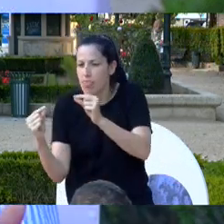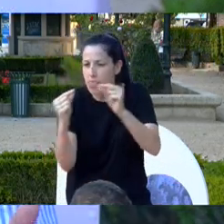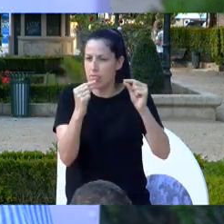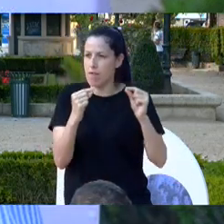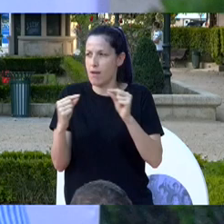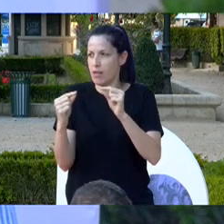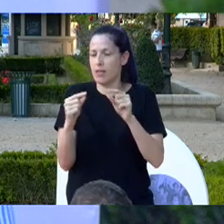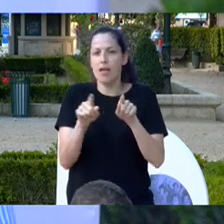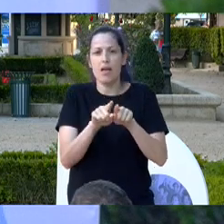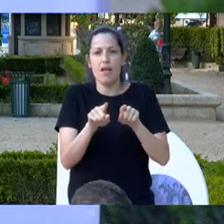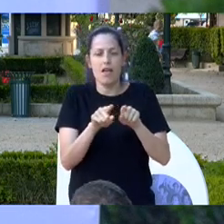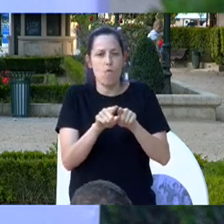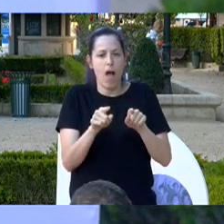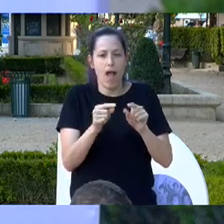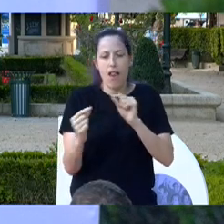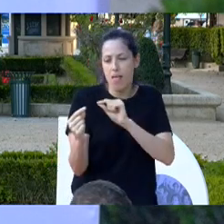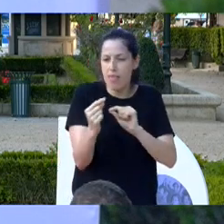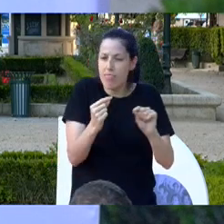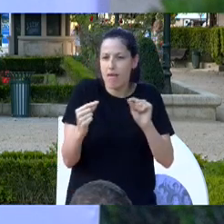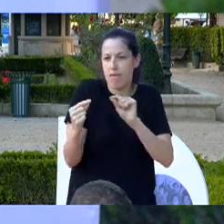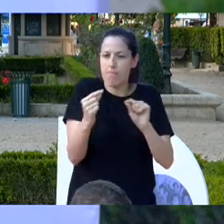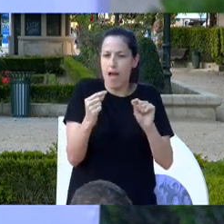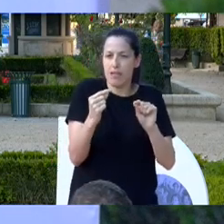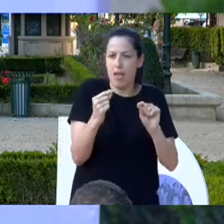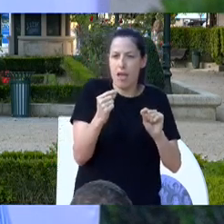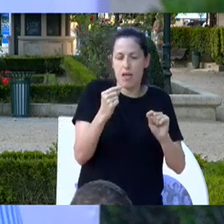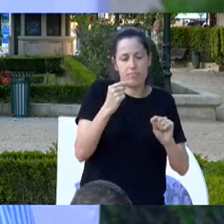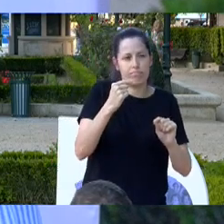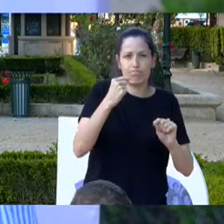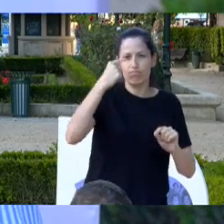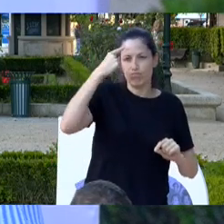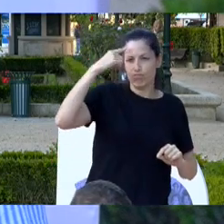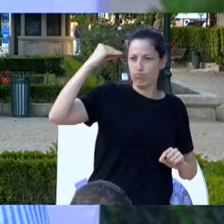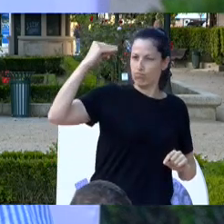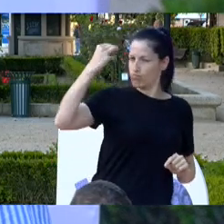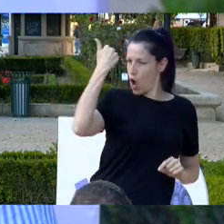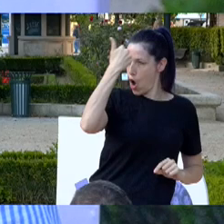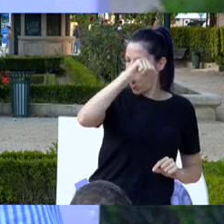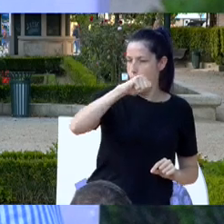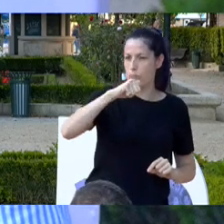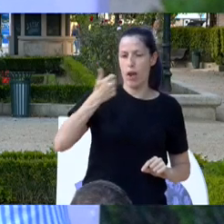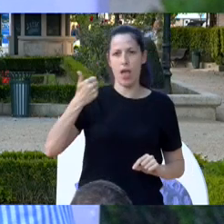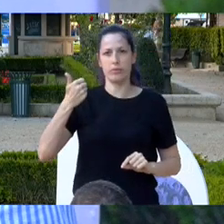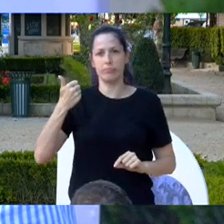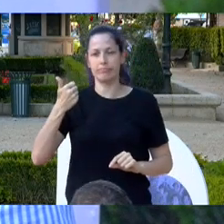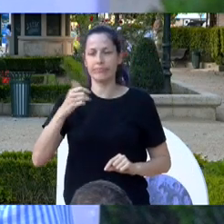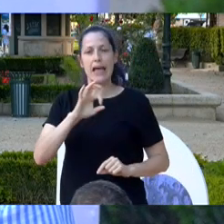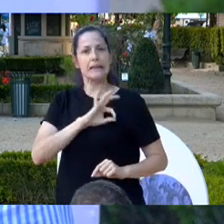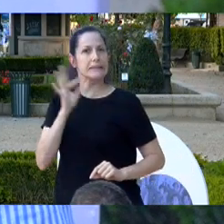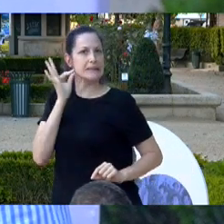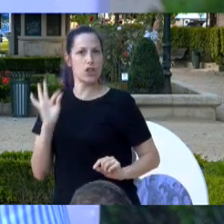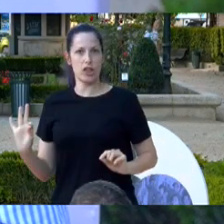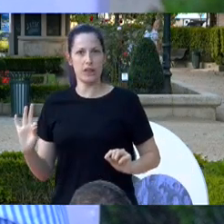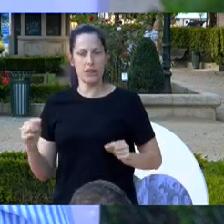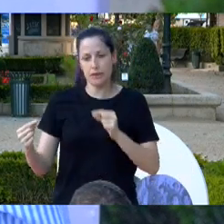señoritas enfrentándose en debate cos sesudos varóns, pois era unha ruptura que escandalizaba mesmo en Madrid a